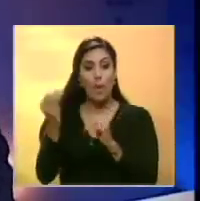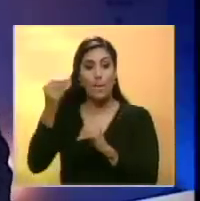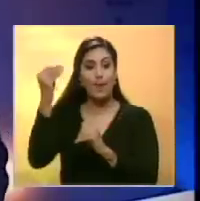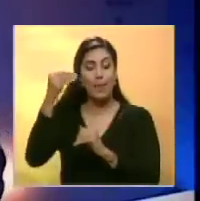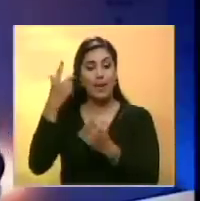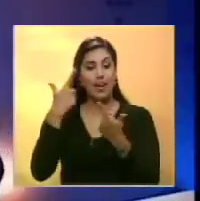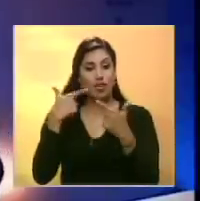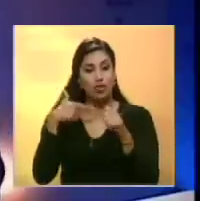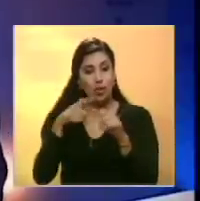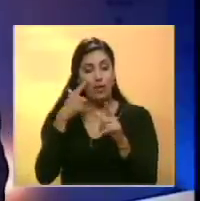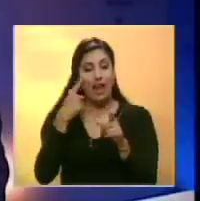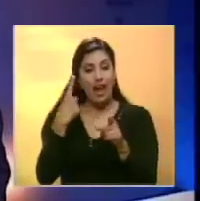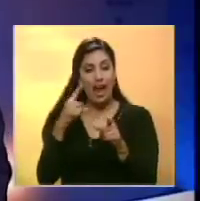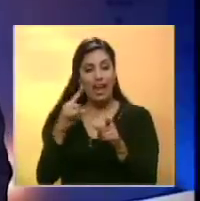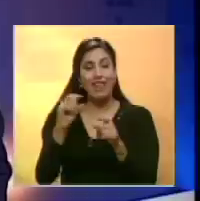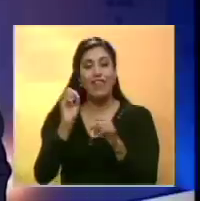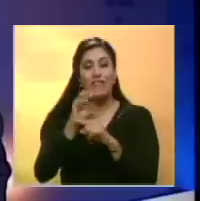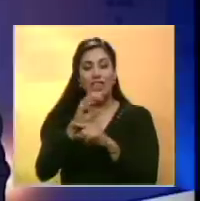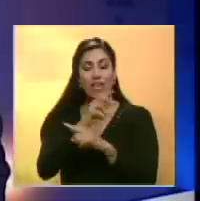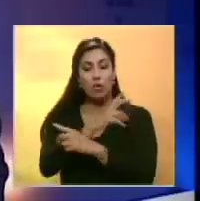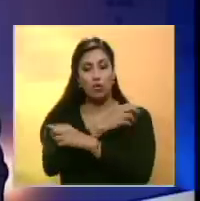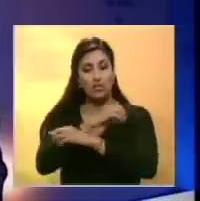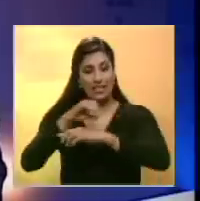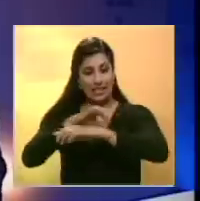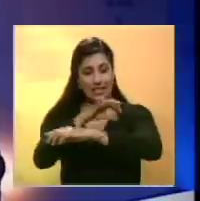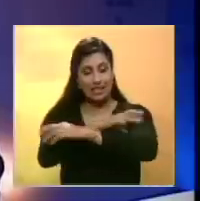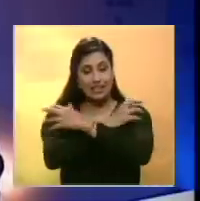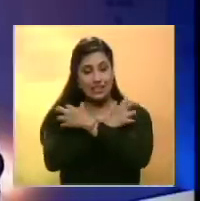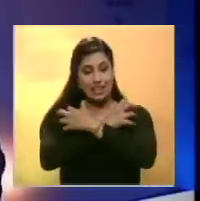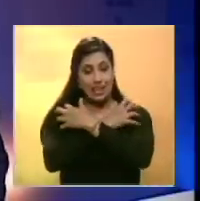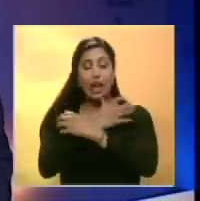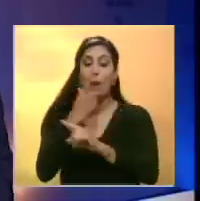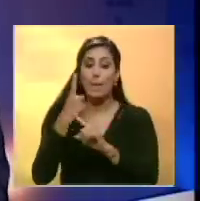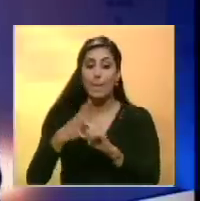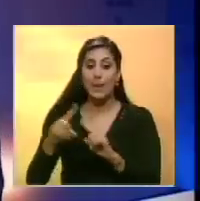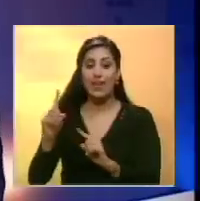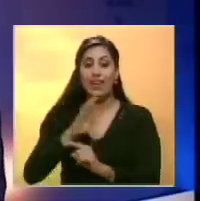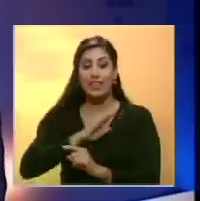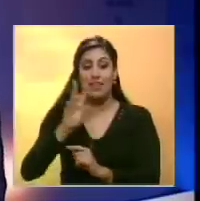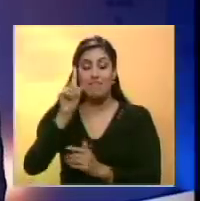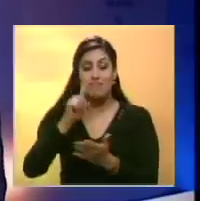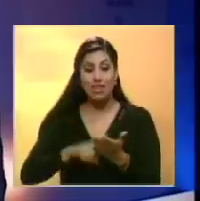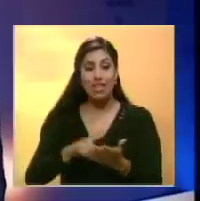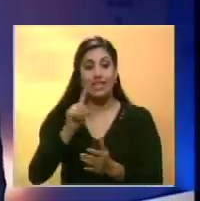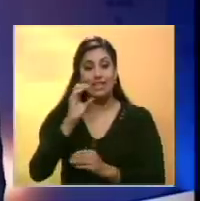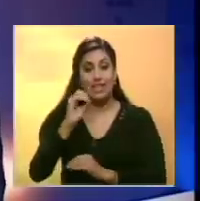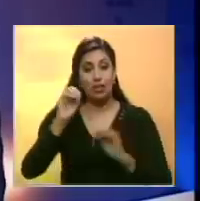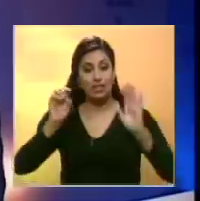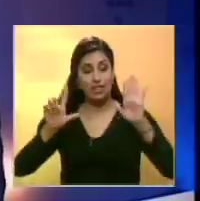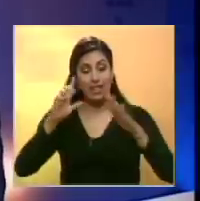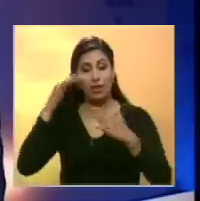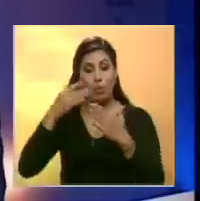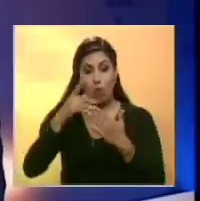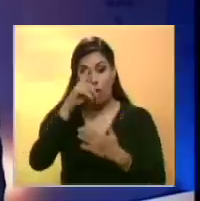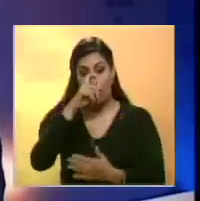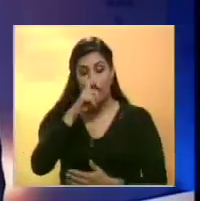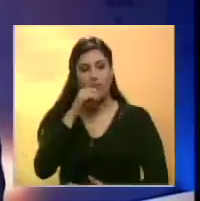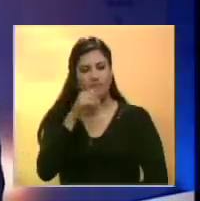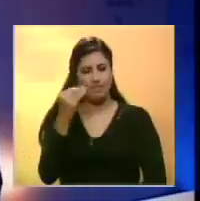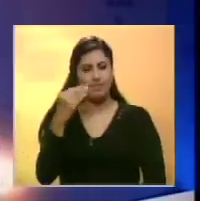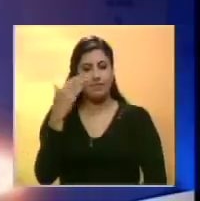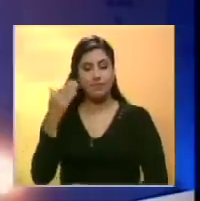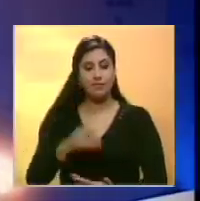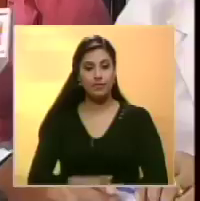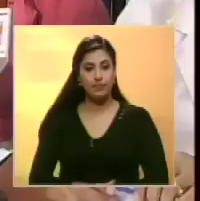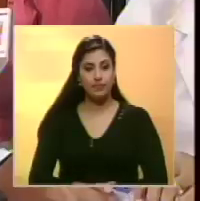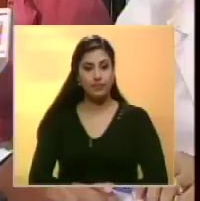los casos sospechosos del virus Zika en esa entidad, los cuales han llegado a 1.007 en lo que va de año. Betsy Betancourt nos